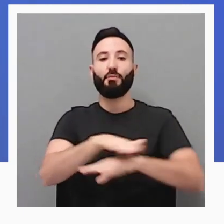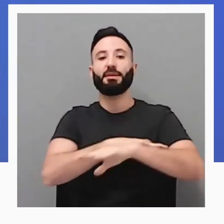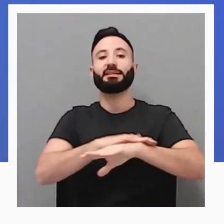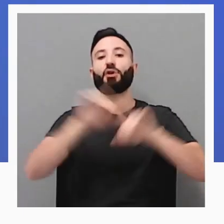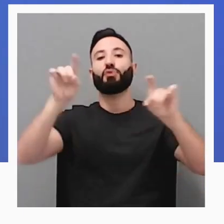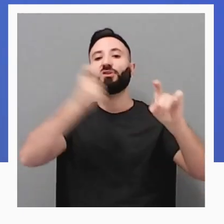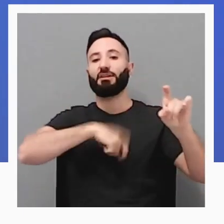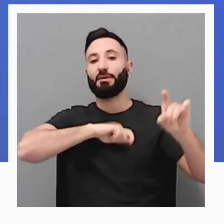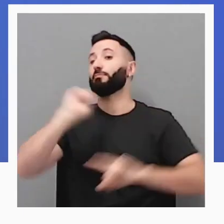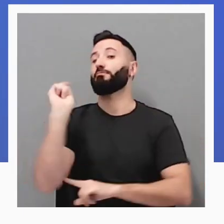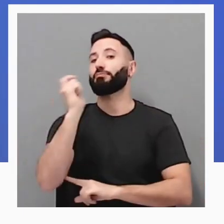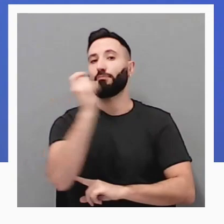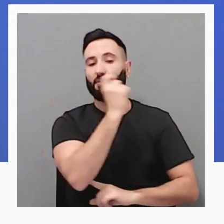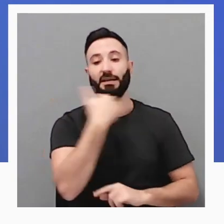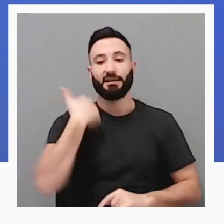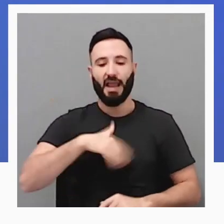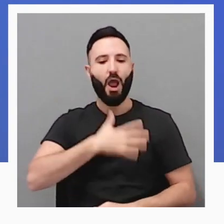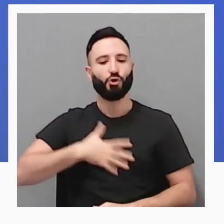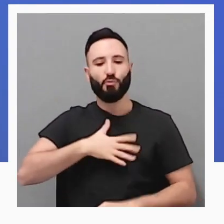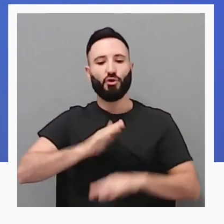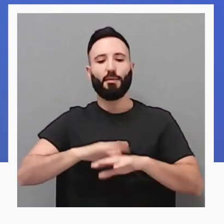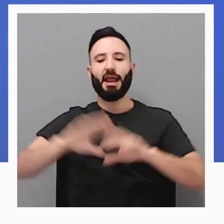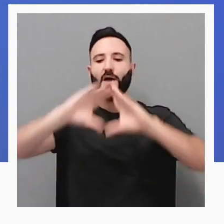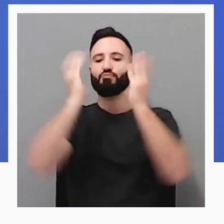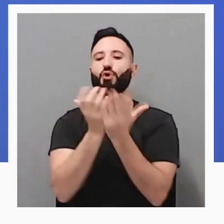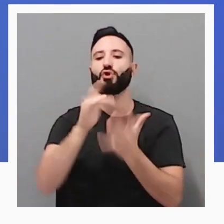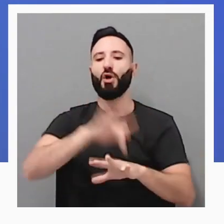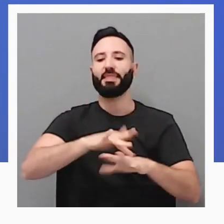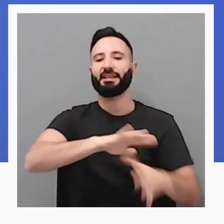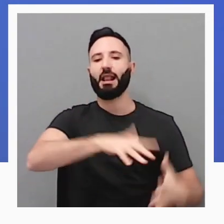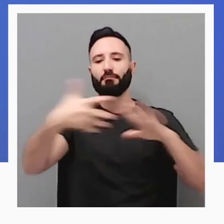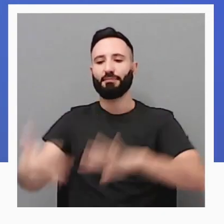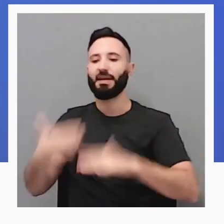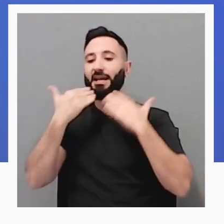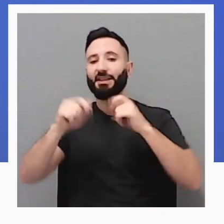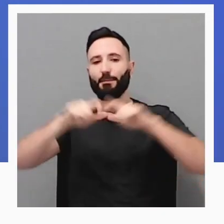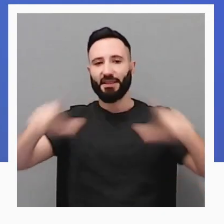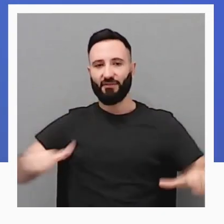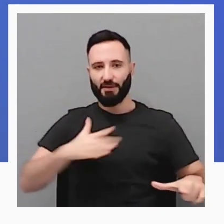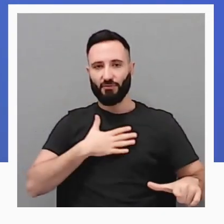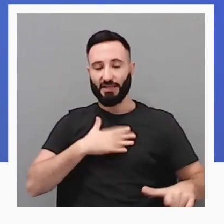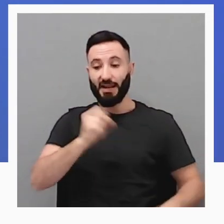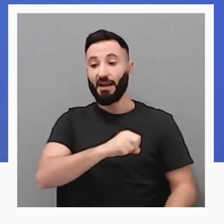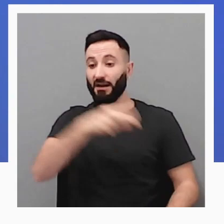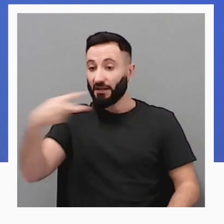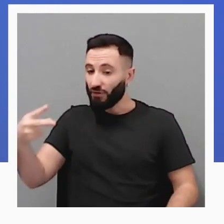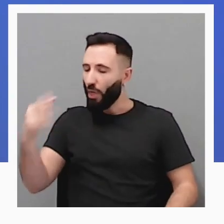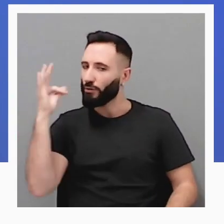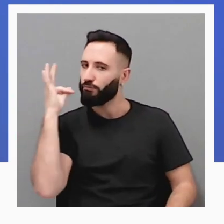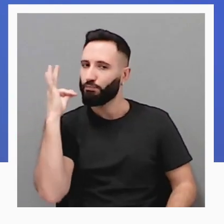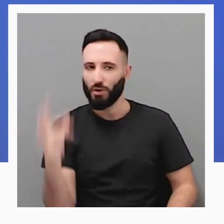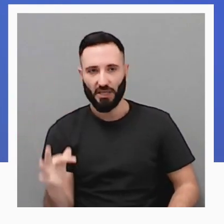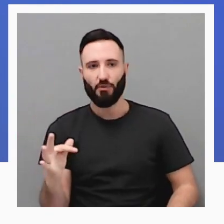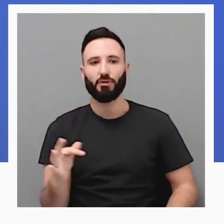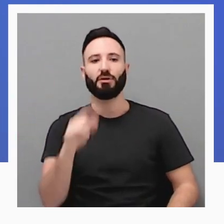y ya estamos cómodos para trasladarlo al mundo digital a través de nuestra plataforma, con resultados que son también muy positivos, con